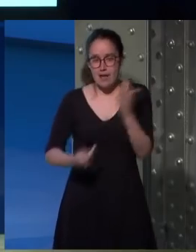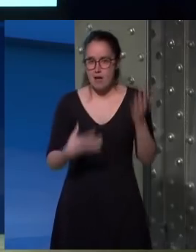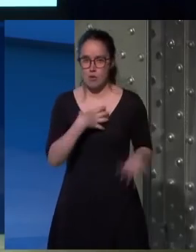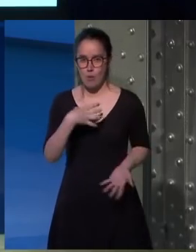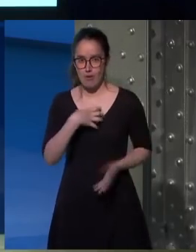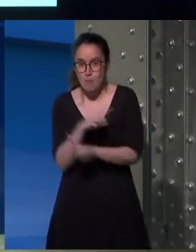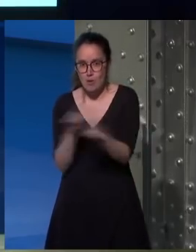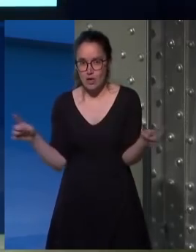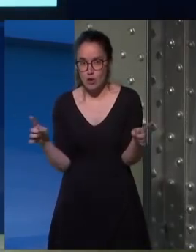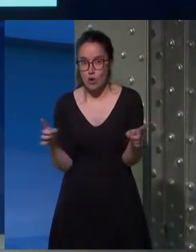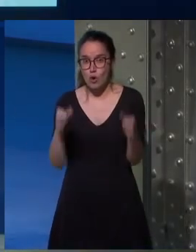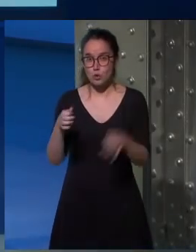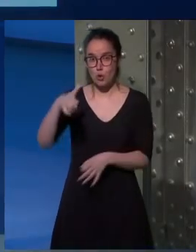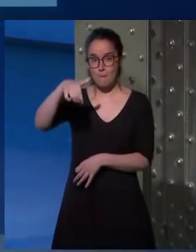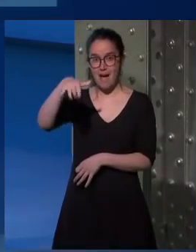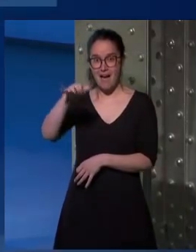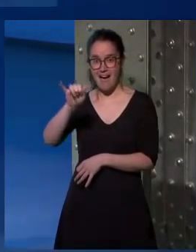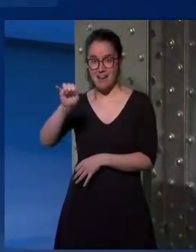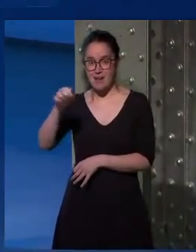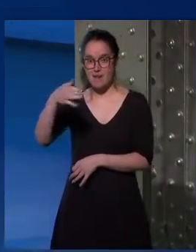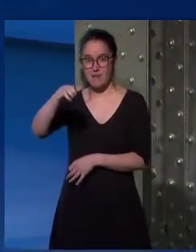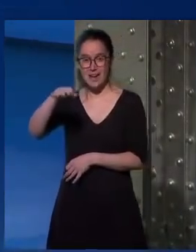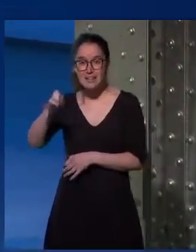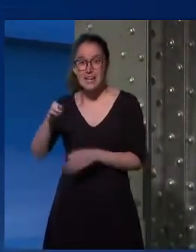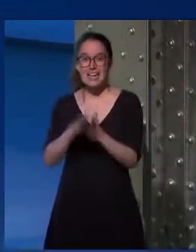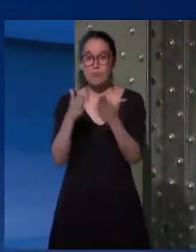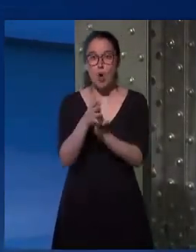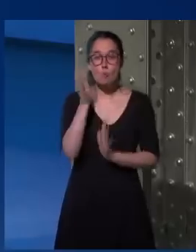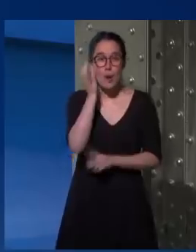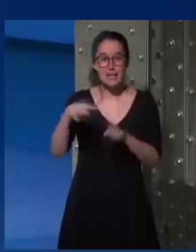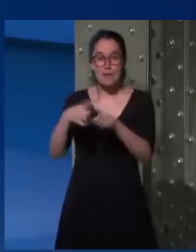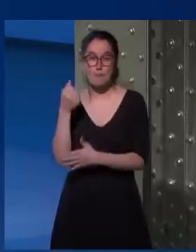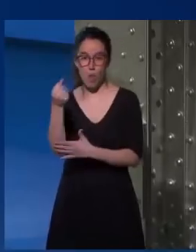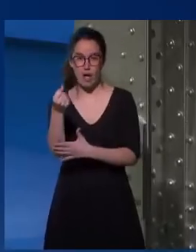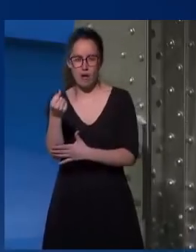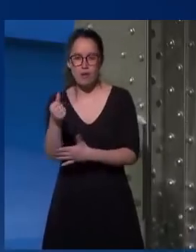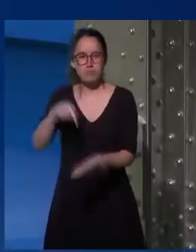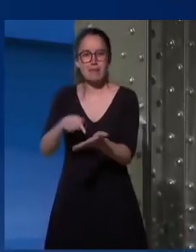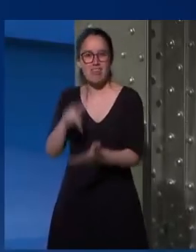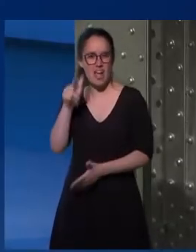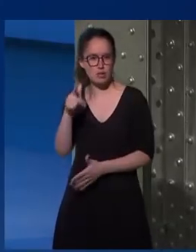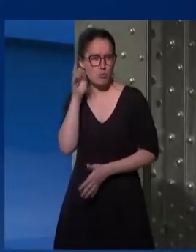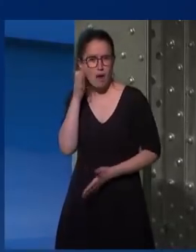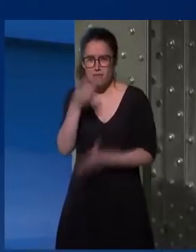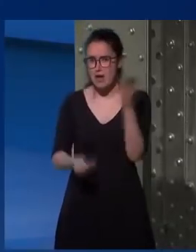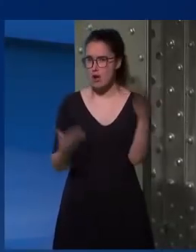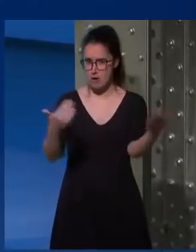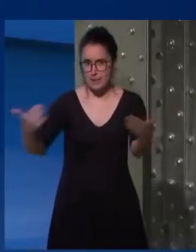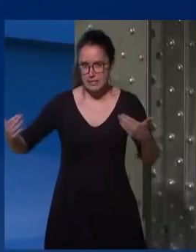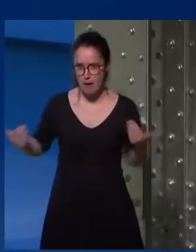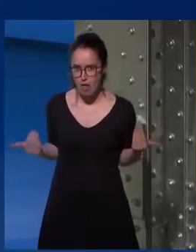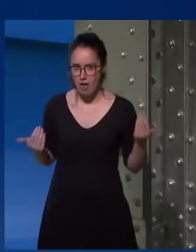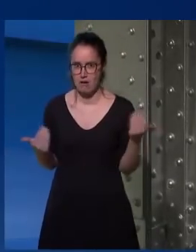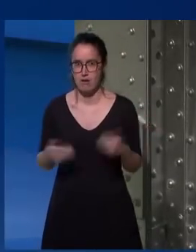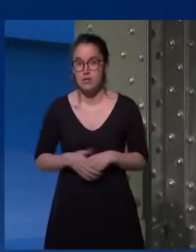fallar. Y precisamente Mary Beard, por ejemplo, en el libro de Mujeres y Poder reivindica eso, el derecho de la mujer a equivocarse, que no pasa absolutamente